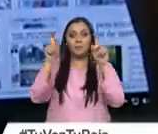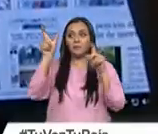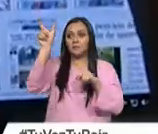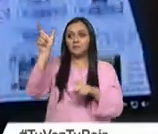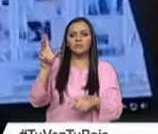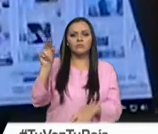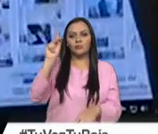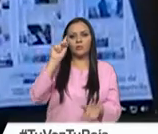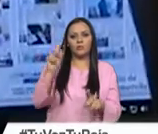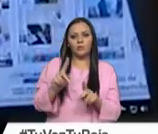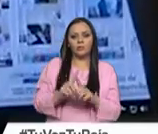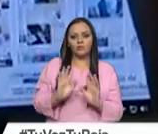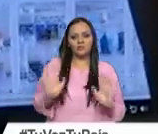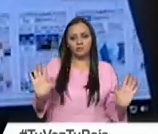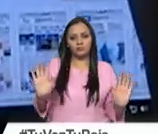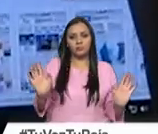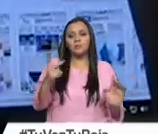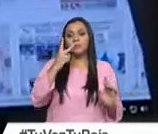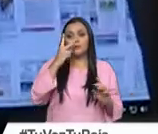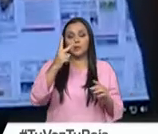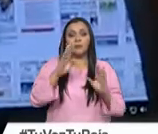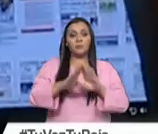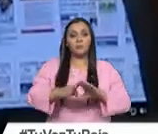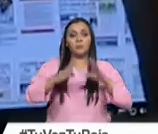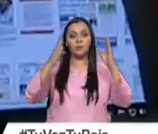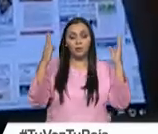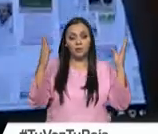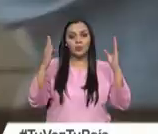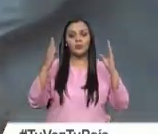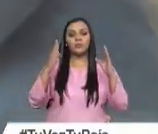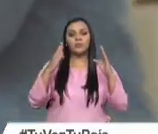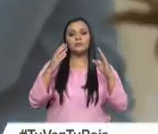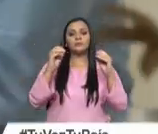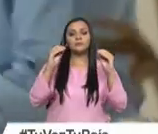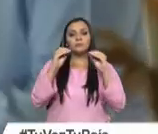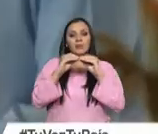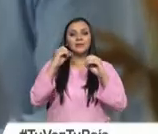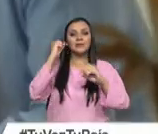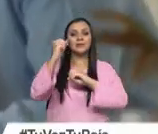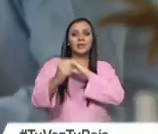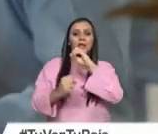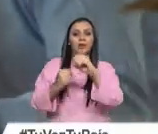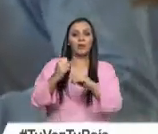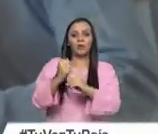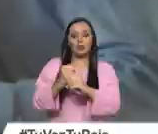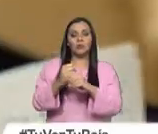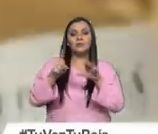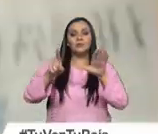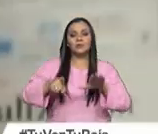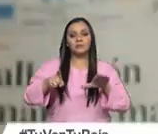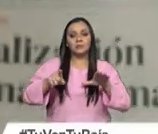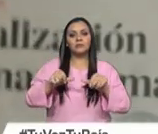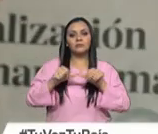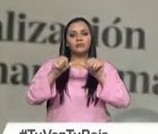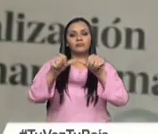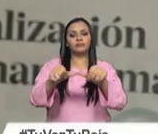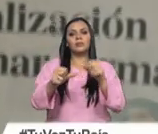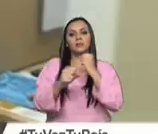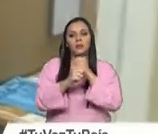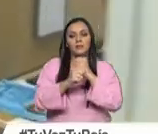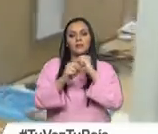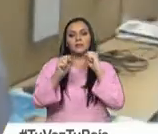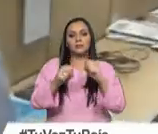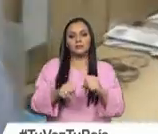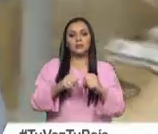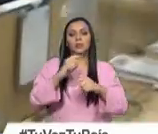rechazó esa opción. Por lo tanto, La Estrella de Panamá y El Siglo han ganado 6 meses más para mantener sus operaciones luego